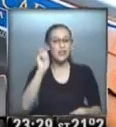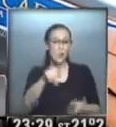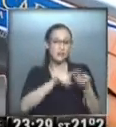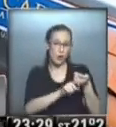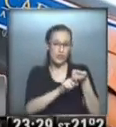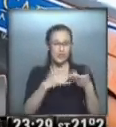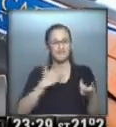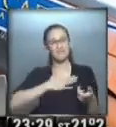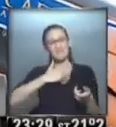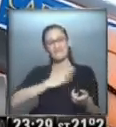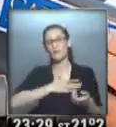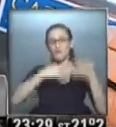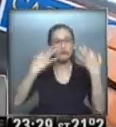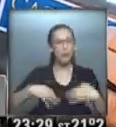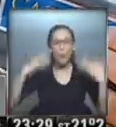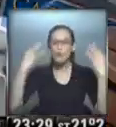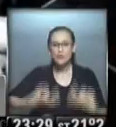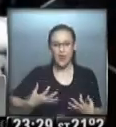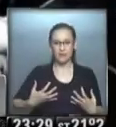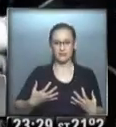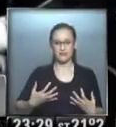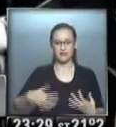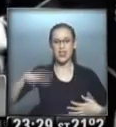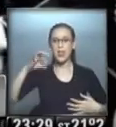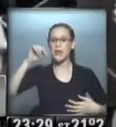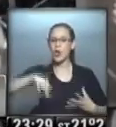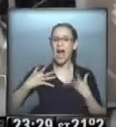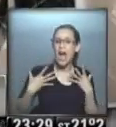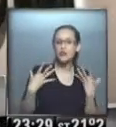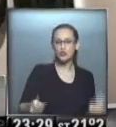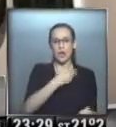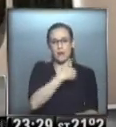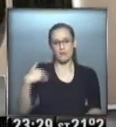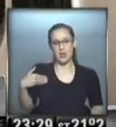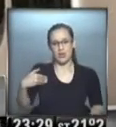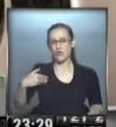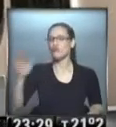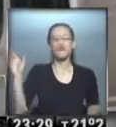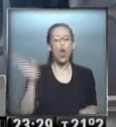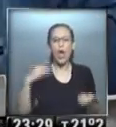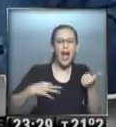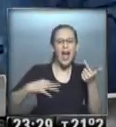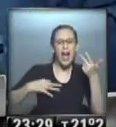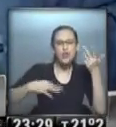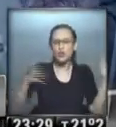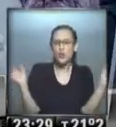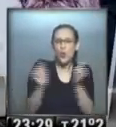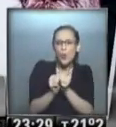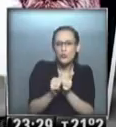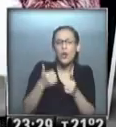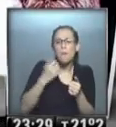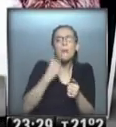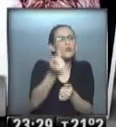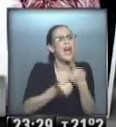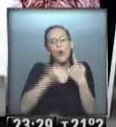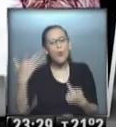bien, porque de eso se trata, de apuntalar a mamá, ¿no es cierto? Que es una vida juntos y que... Le digo, Coca, ¿cuántos años estuviste